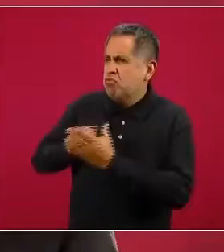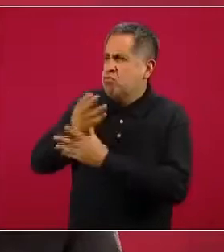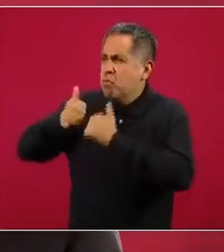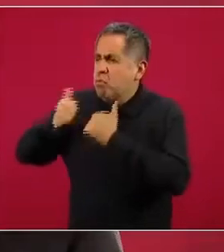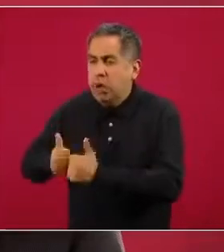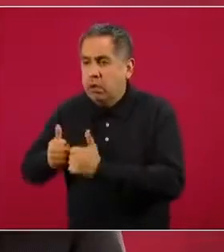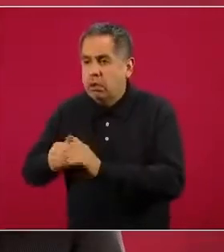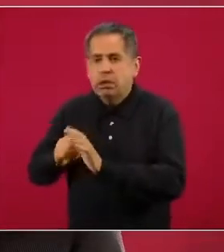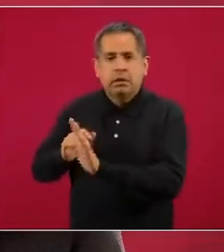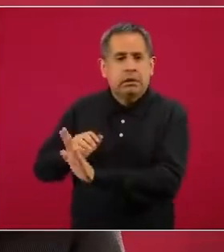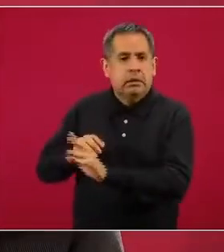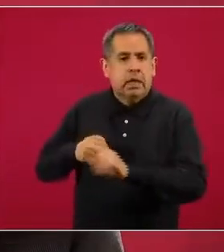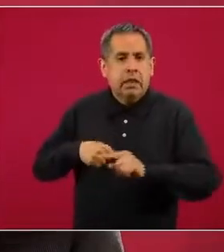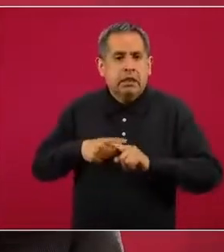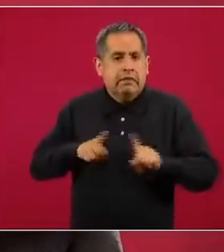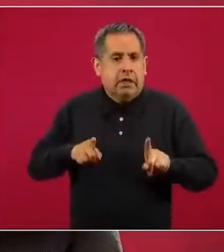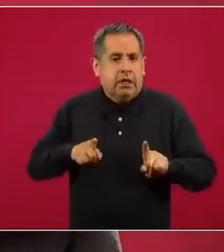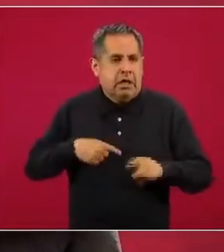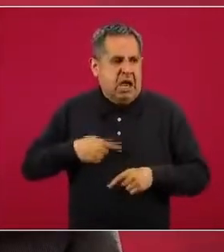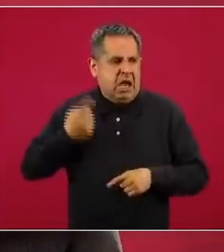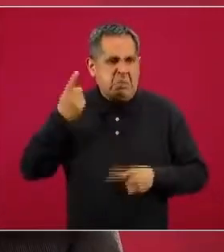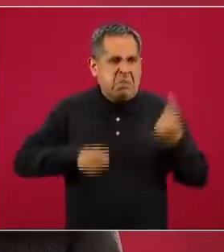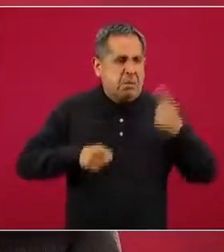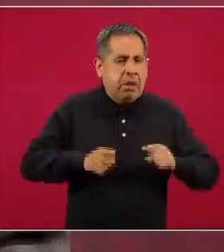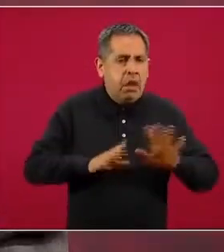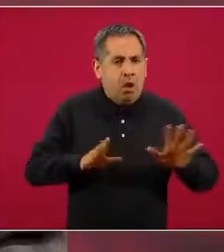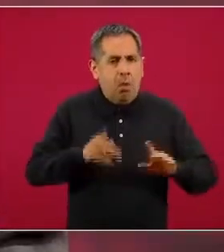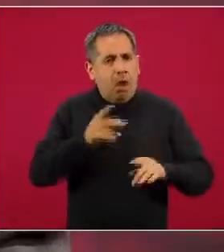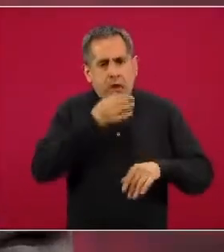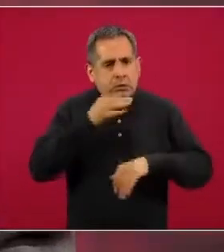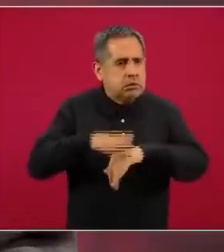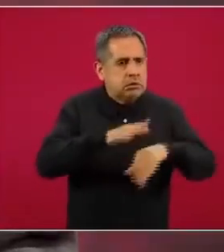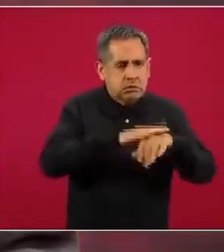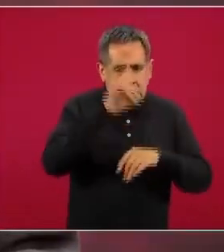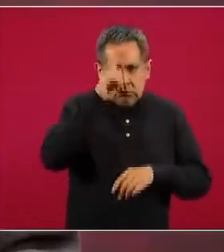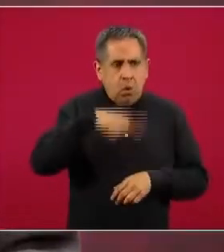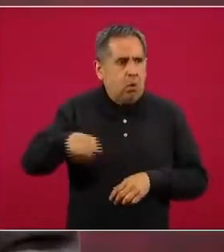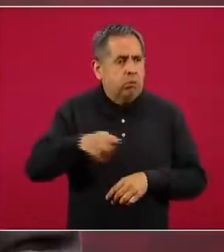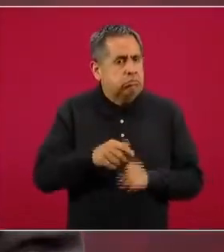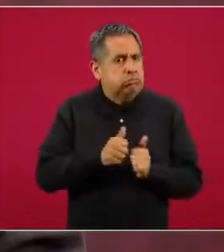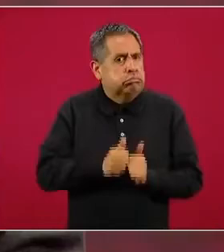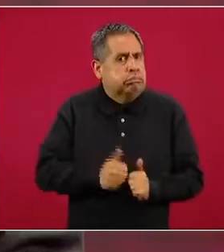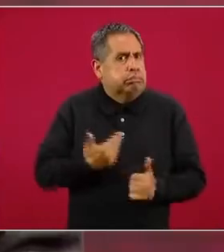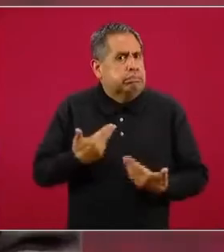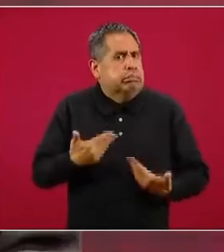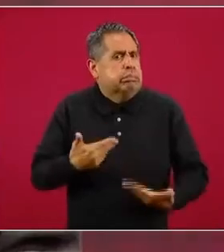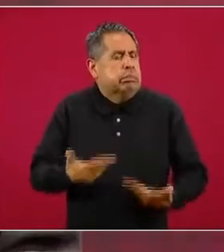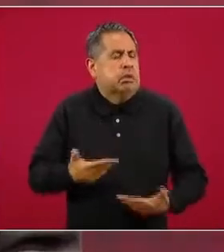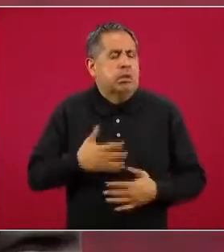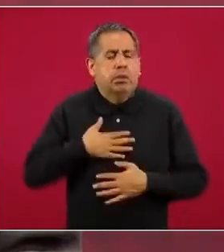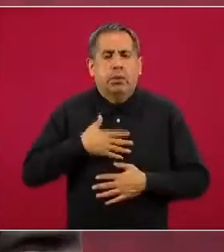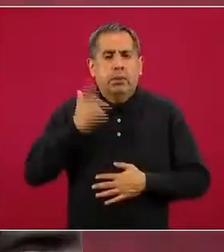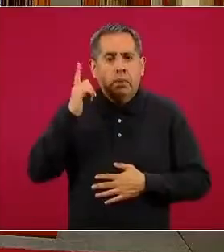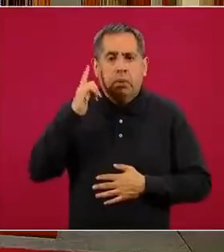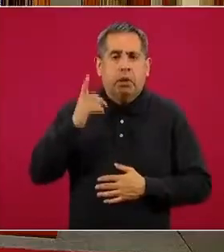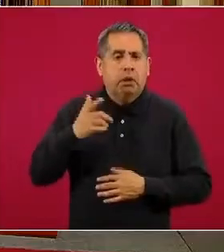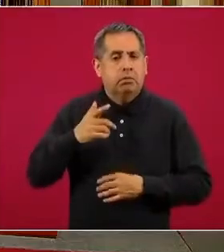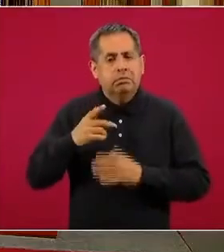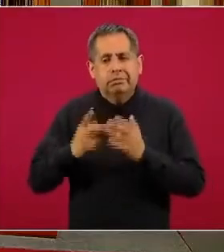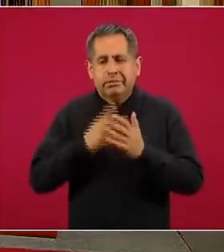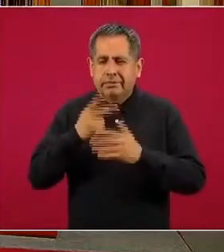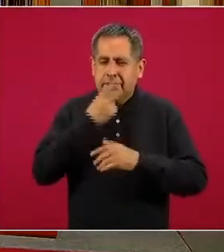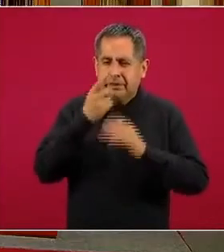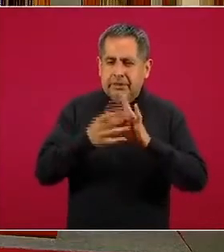esto nos resulta esperanzador en la medida en que, como se conoce y lo hemos